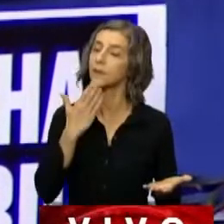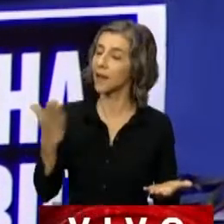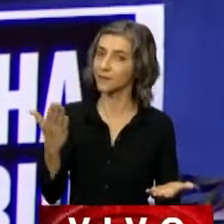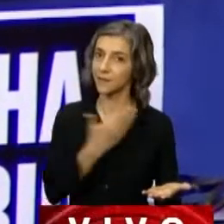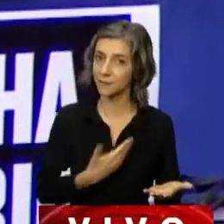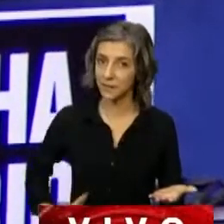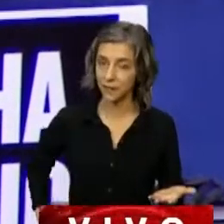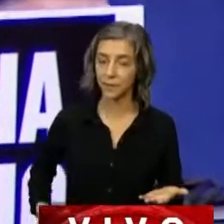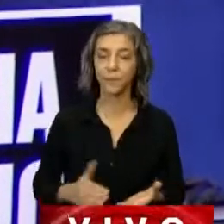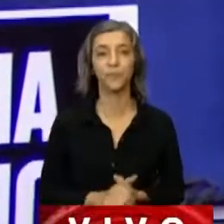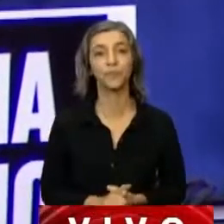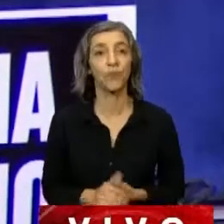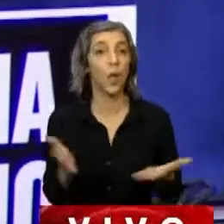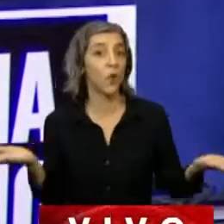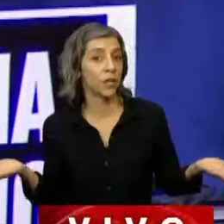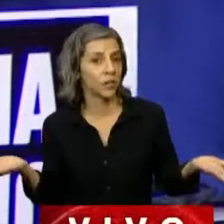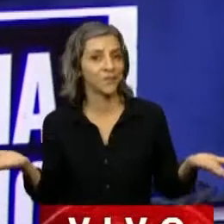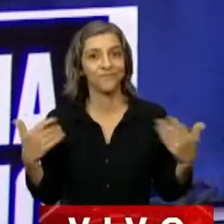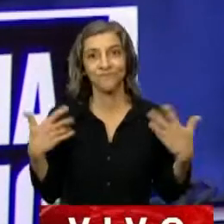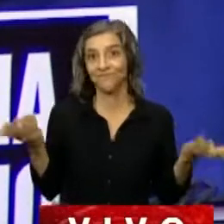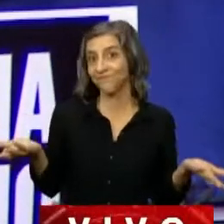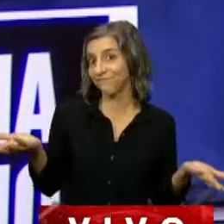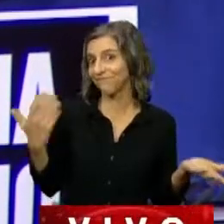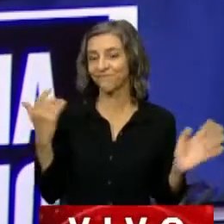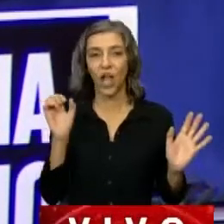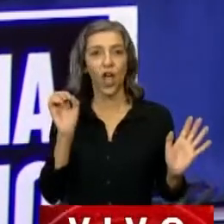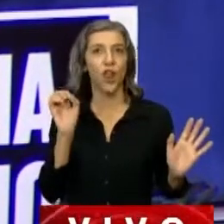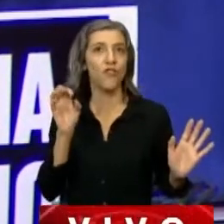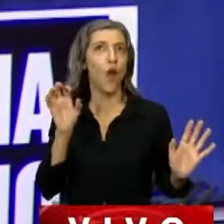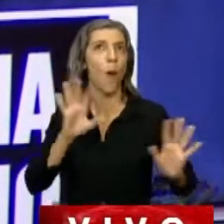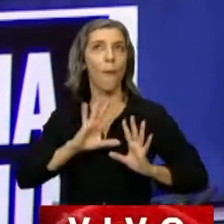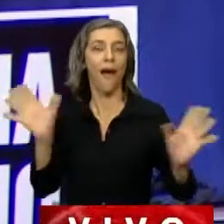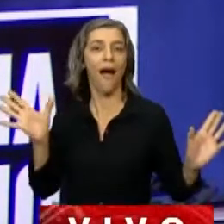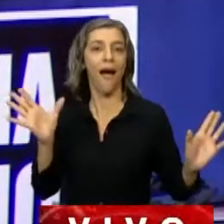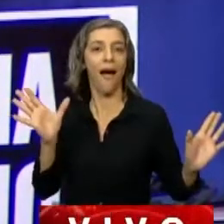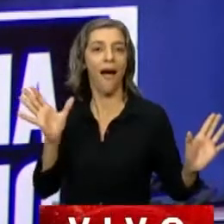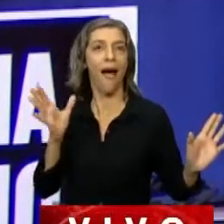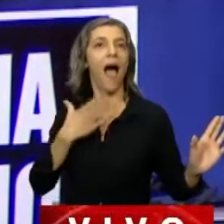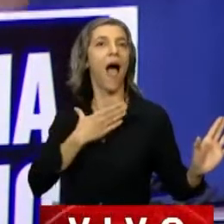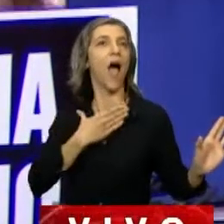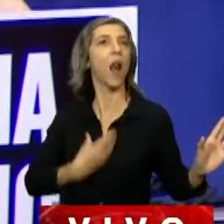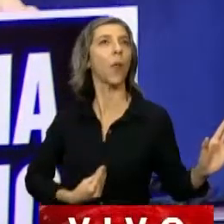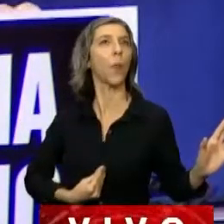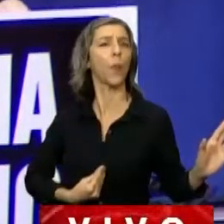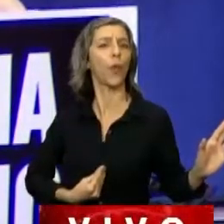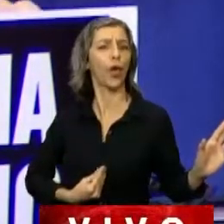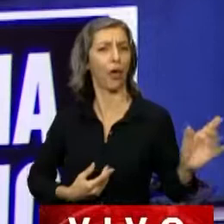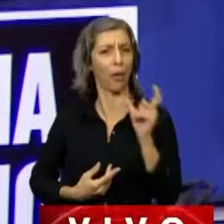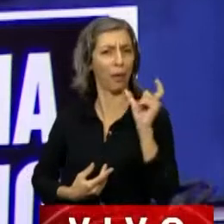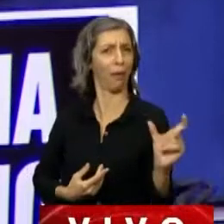Gracias, señor presidente. Bueno, qué pomposo el nombre, ¿no? Alivio fiscal. Increíble.